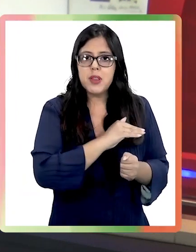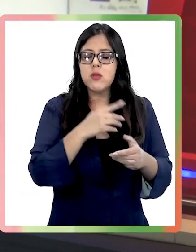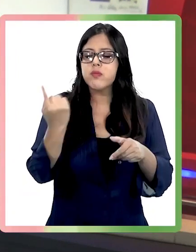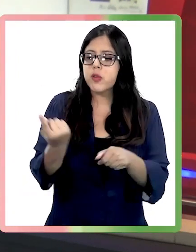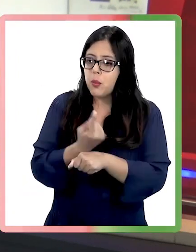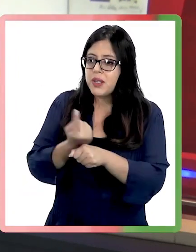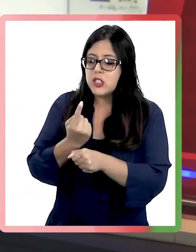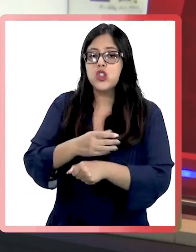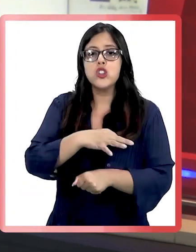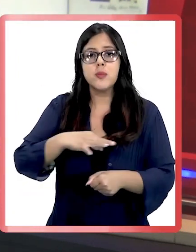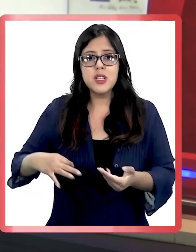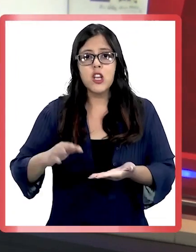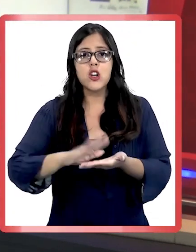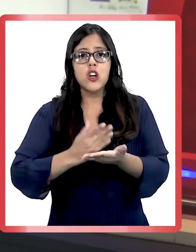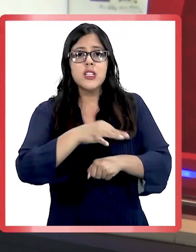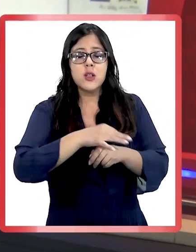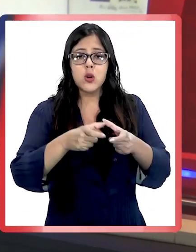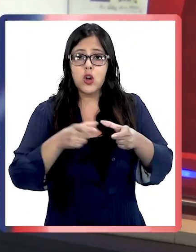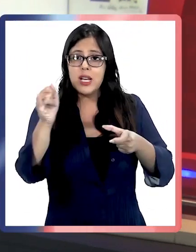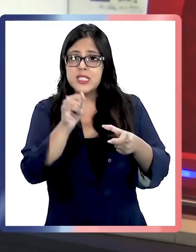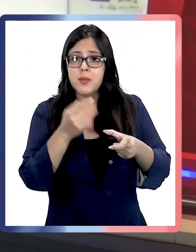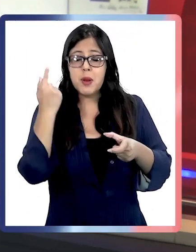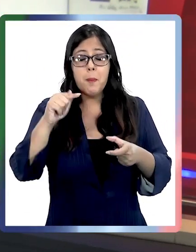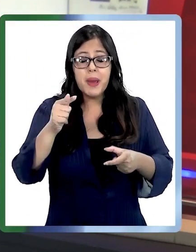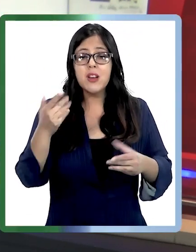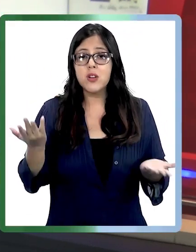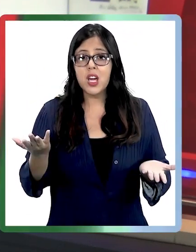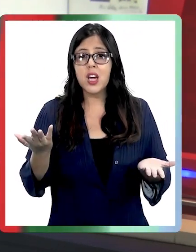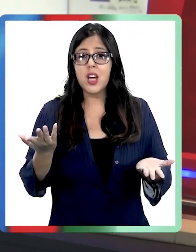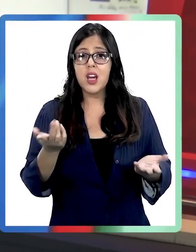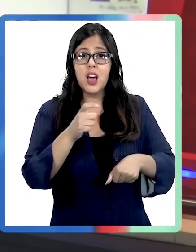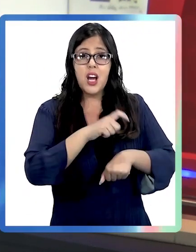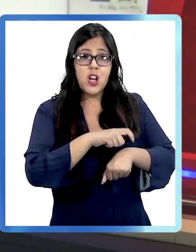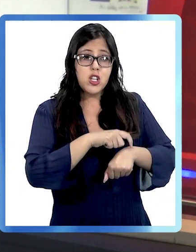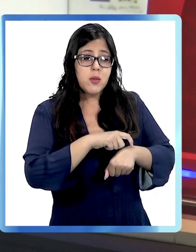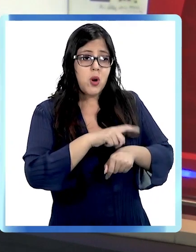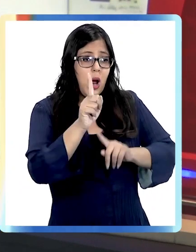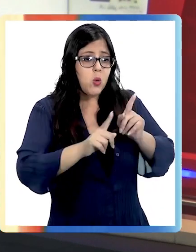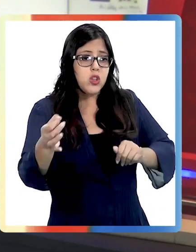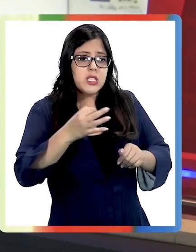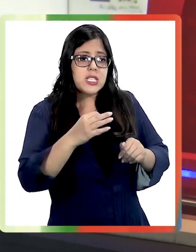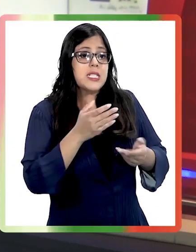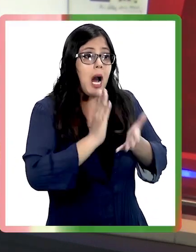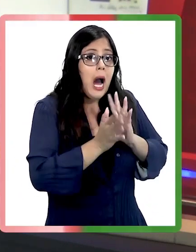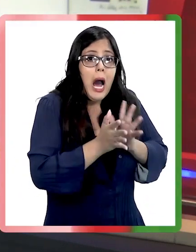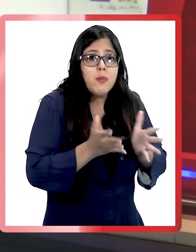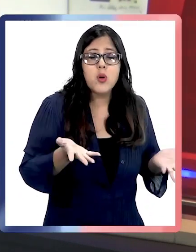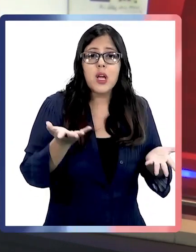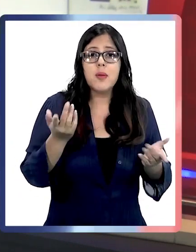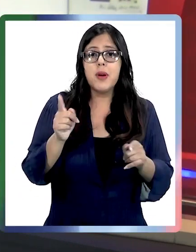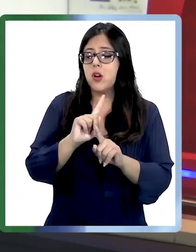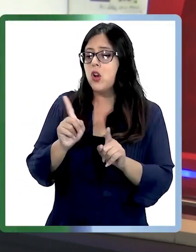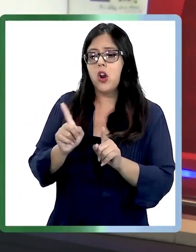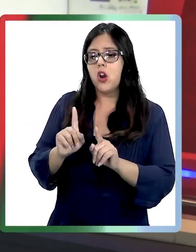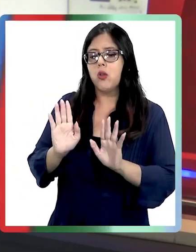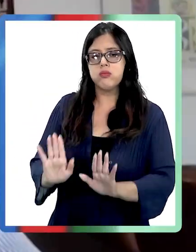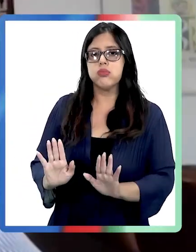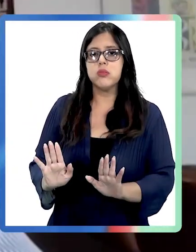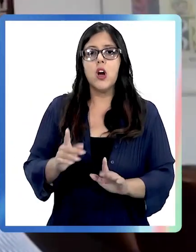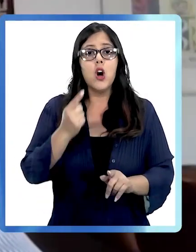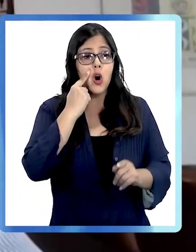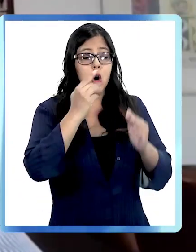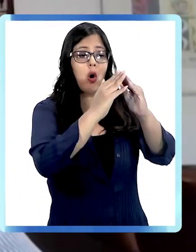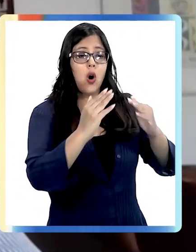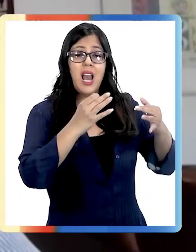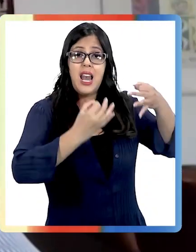en conversaciones ustedes en el Ministerio de Salud con las ISAPRES y parece que los tiempos no van... Por un lado, la ISAPRE dice, apurémonos en esto, ustedes dicen, no, nos vamos a dar el verano. Porque